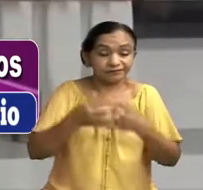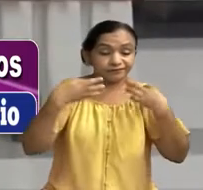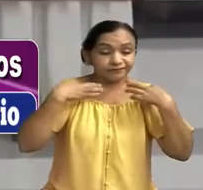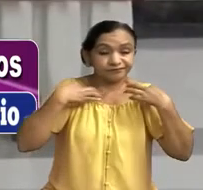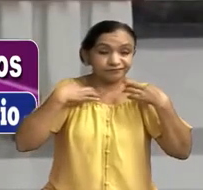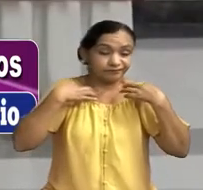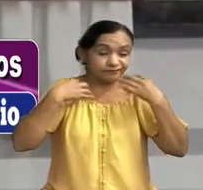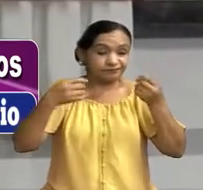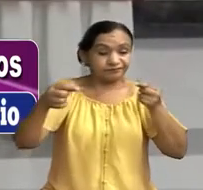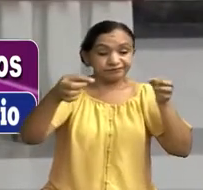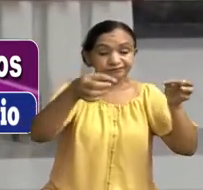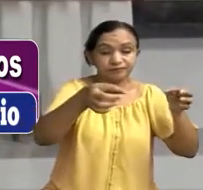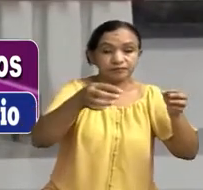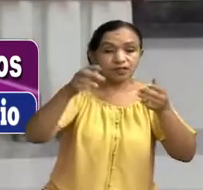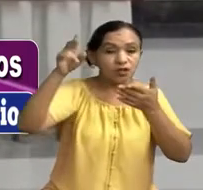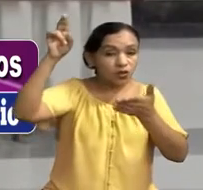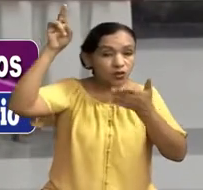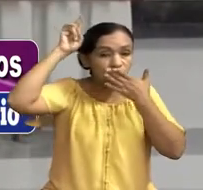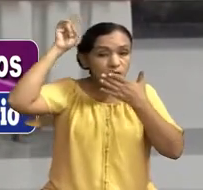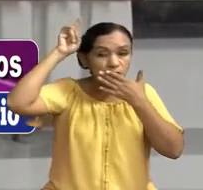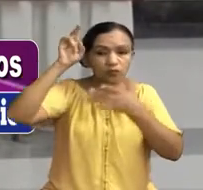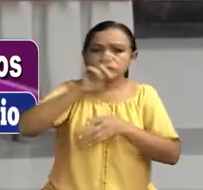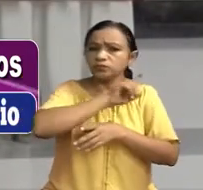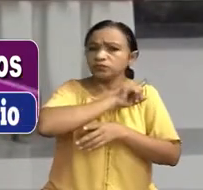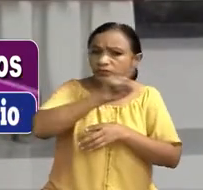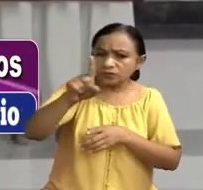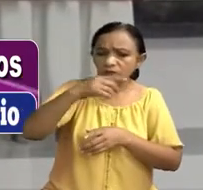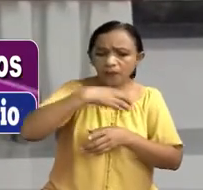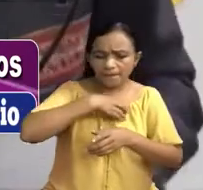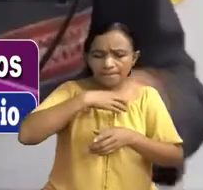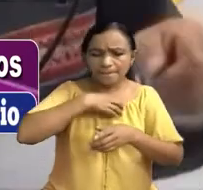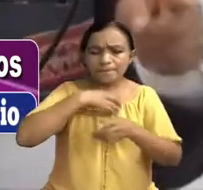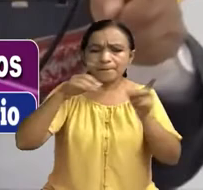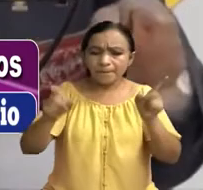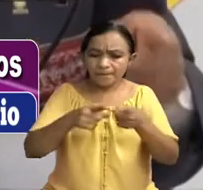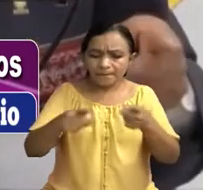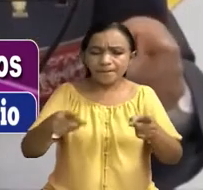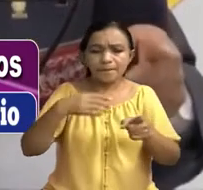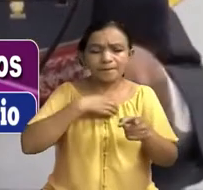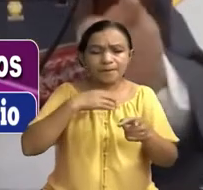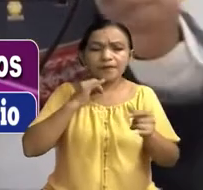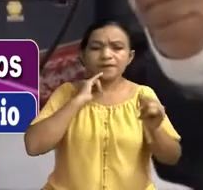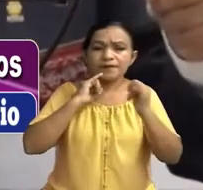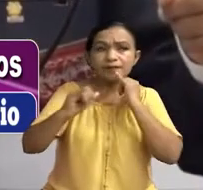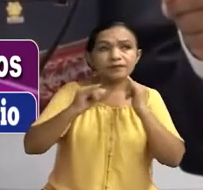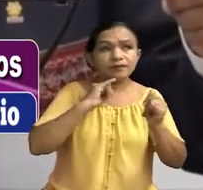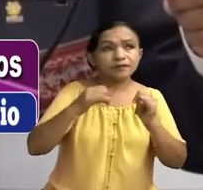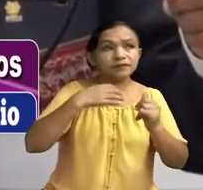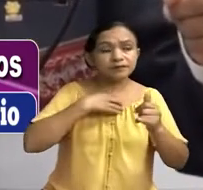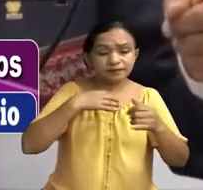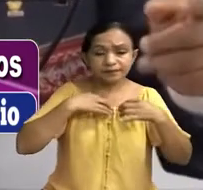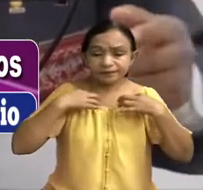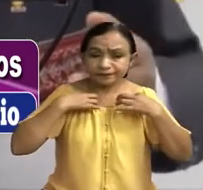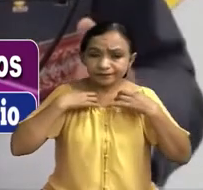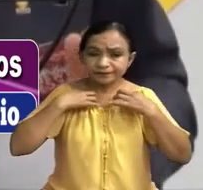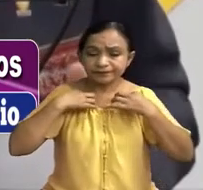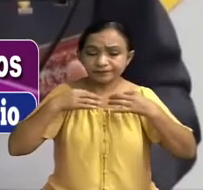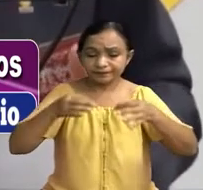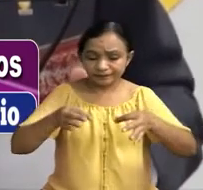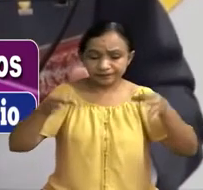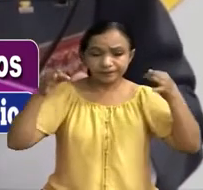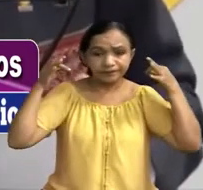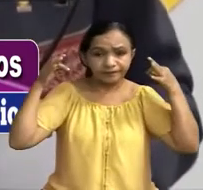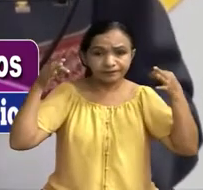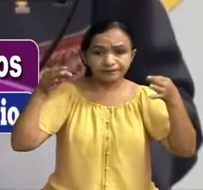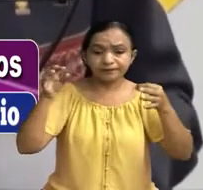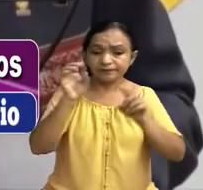vestimenta, y los indígenas, los originarios, dicen, no, yo tengo mi propia música, mi propia lengua, mi propia vestimenta, mi propia